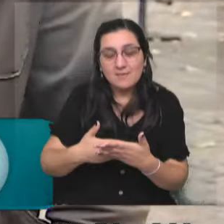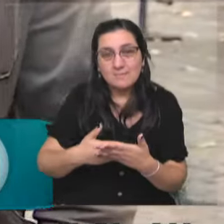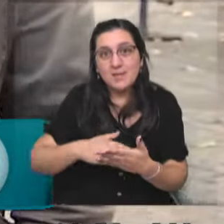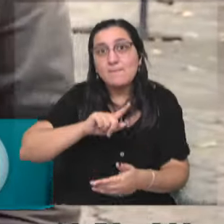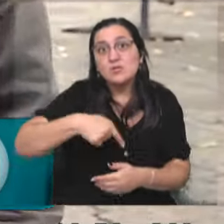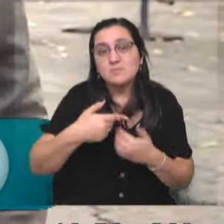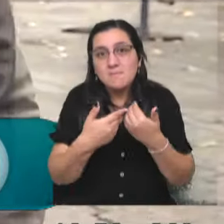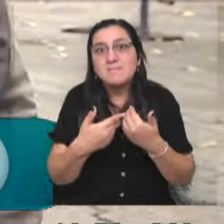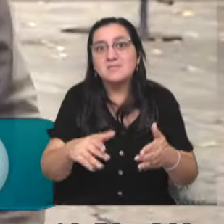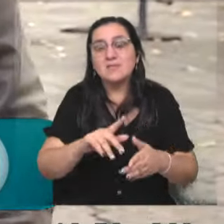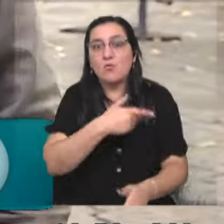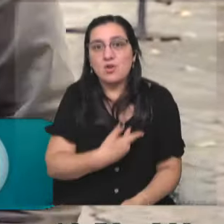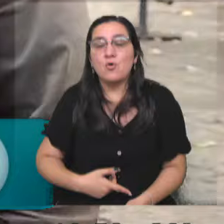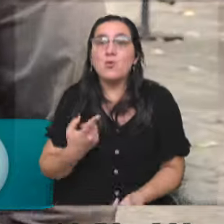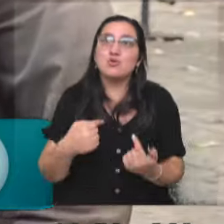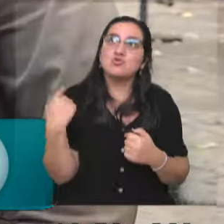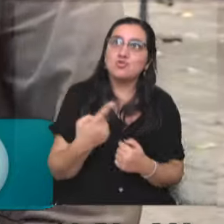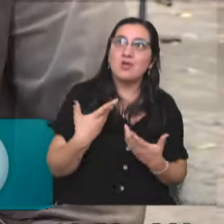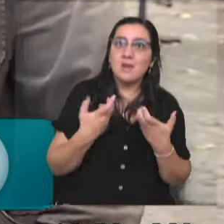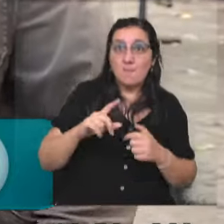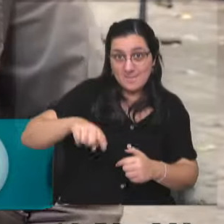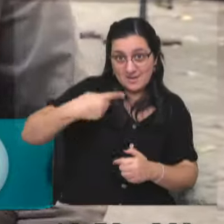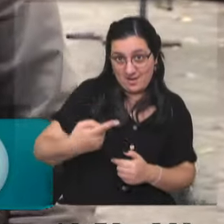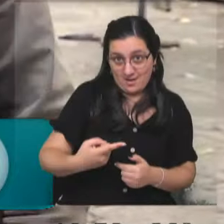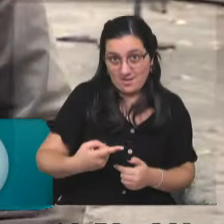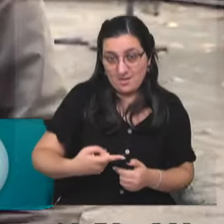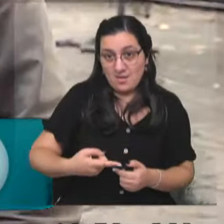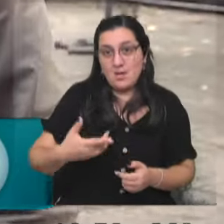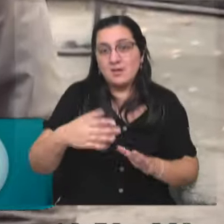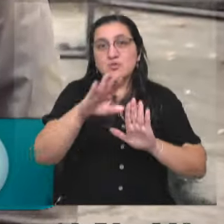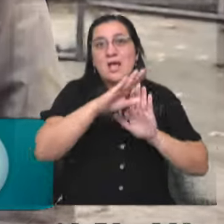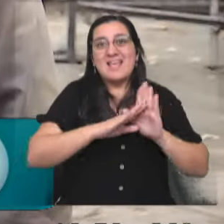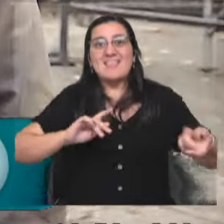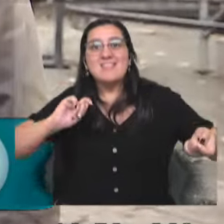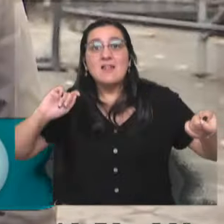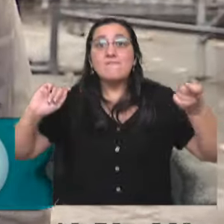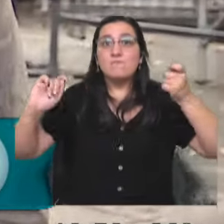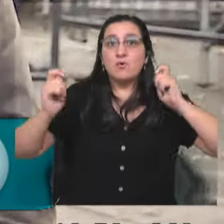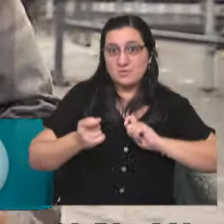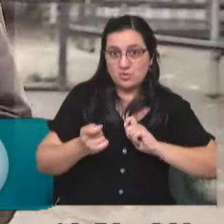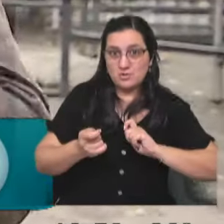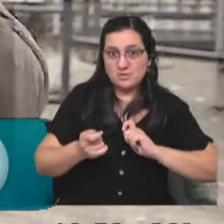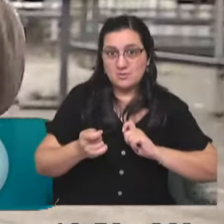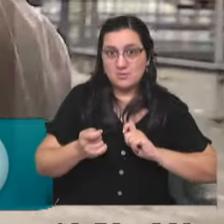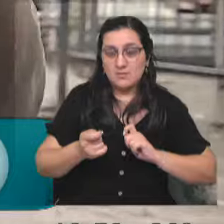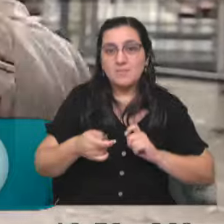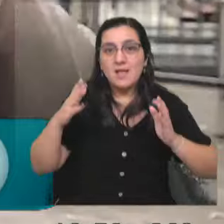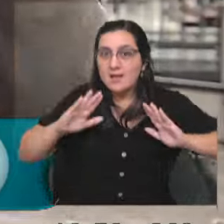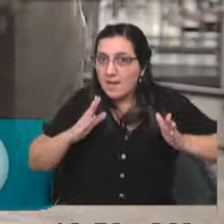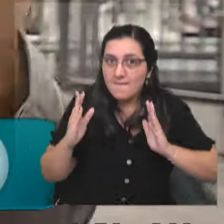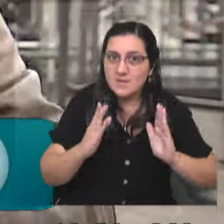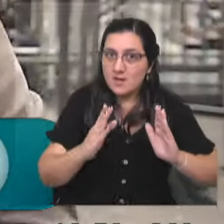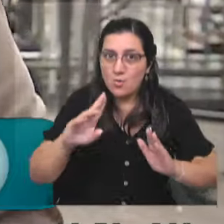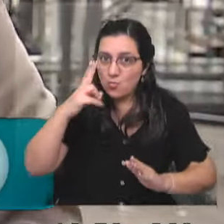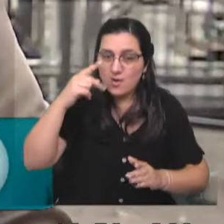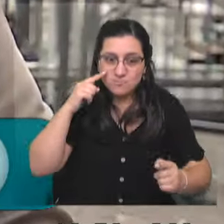próximos comicios? Bueno, nosotros queremos colocar, y en el día de mañana esto va a ser explícito, una agenda de transformaciones para poner en camino al Uruguay en